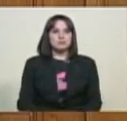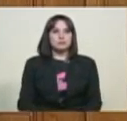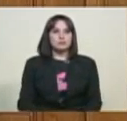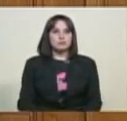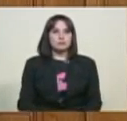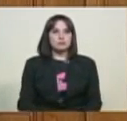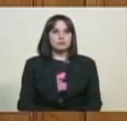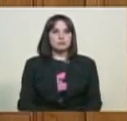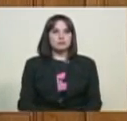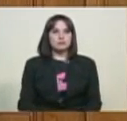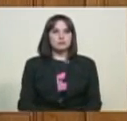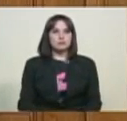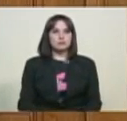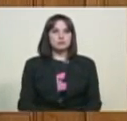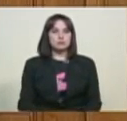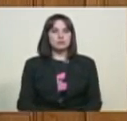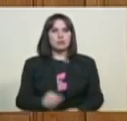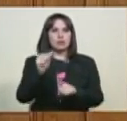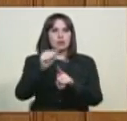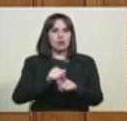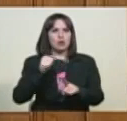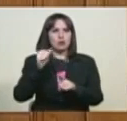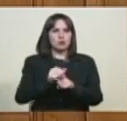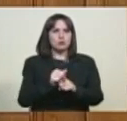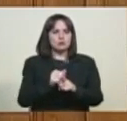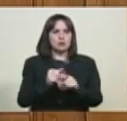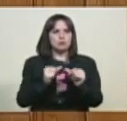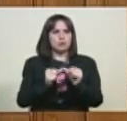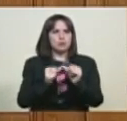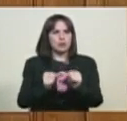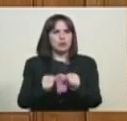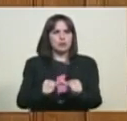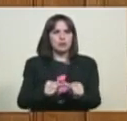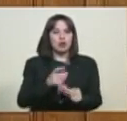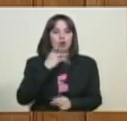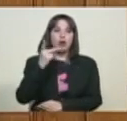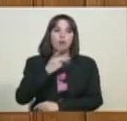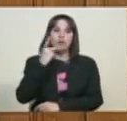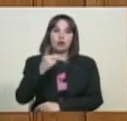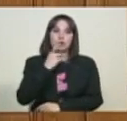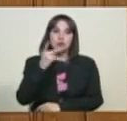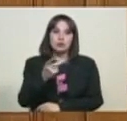de lucha permanente entre lo político